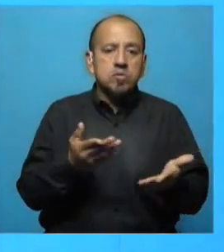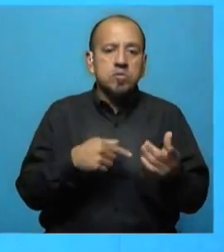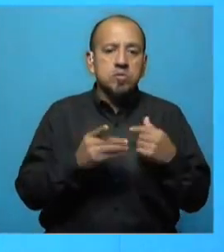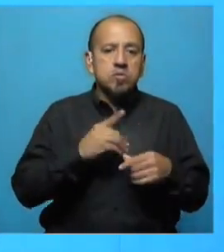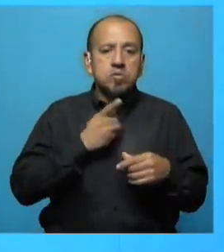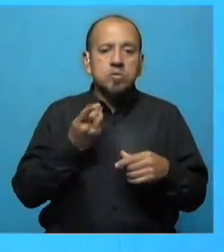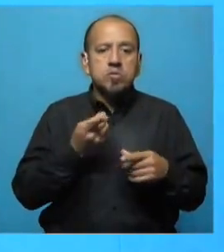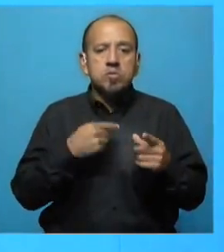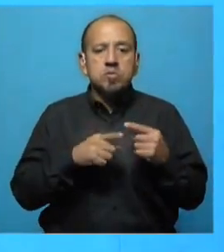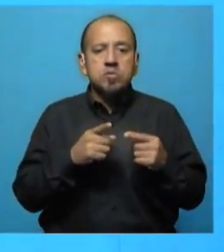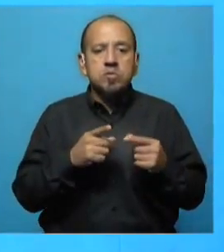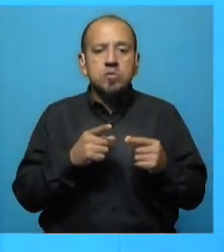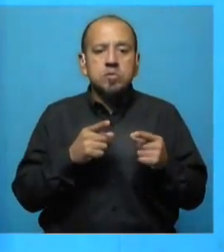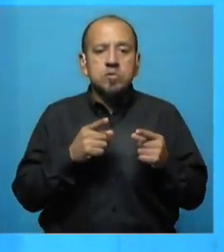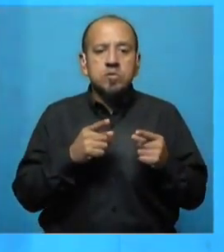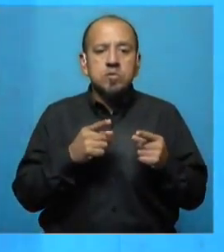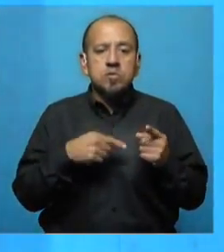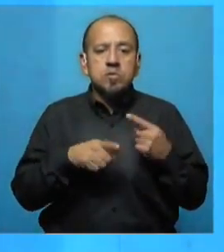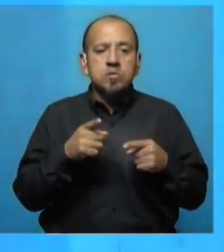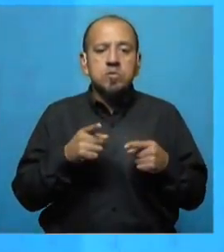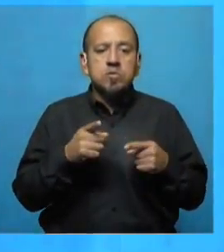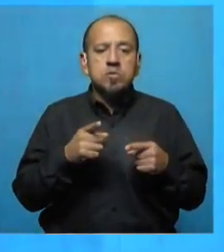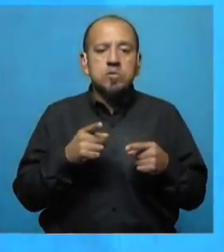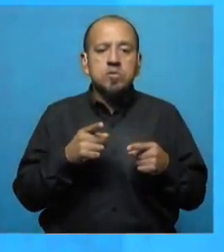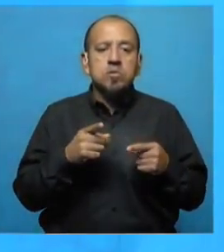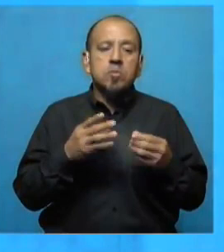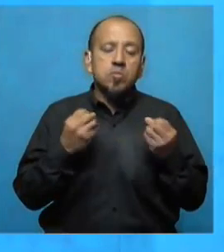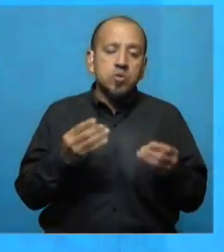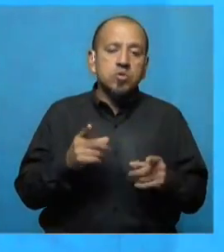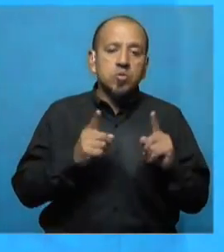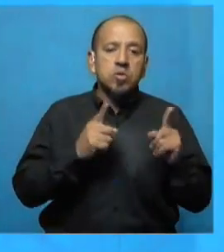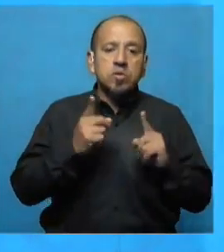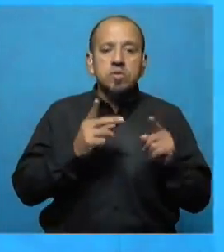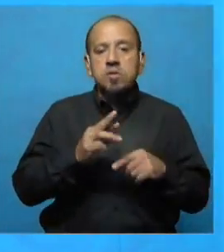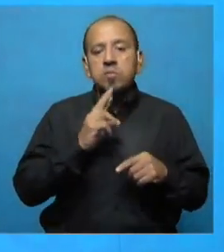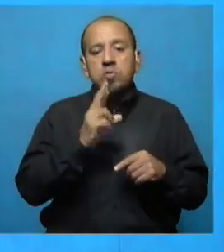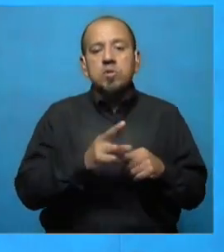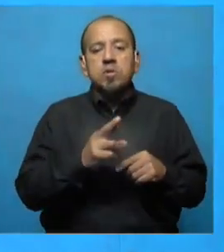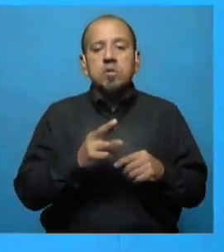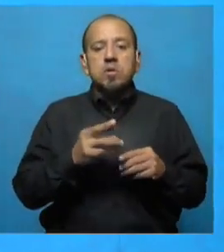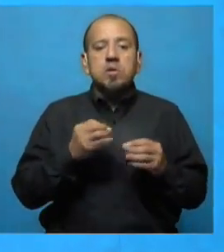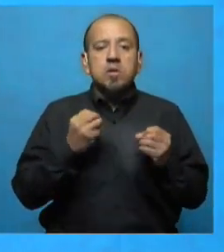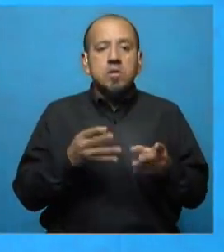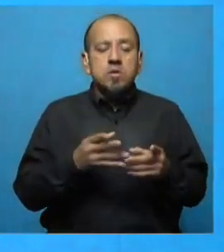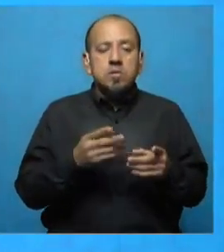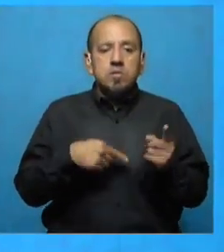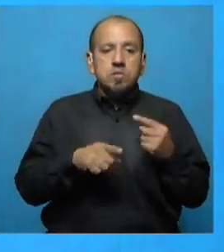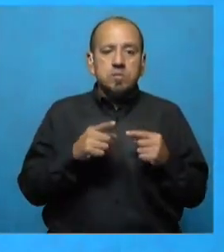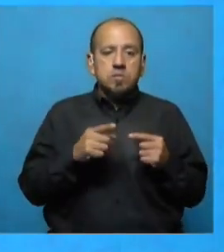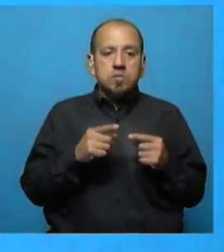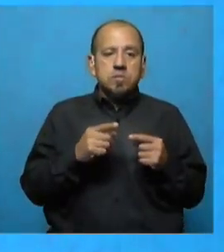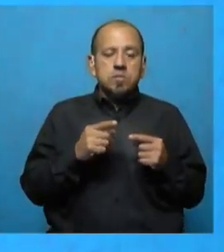digna sin a nadie eso es de mala onda Por eso alguna vez le he contestado algo porque parece que no es el lugar